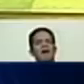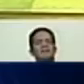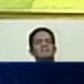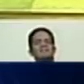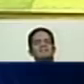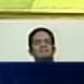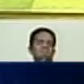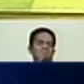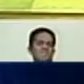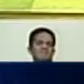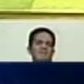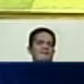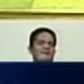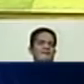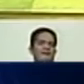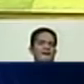plan